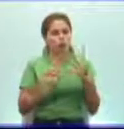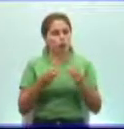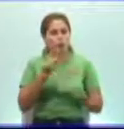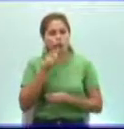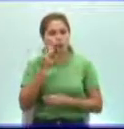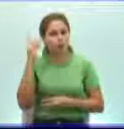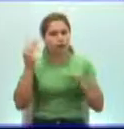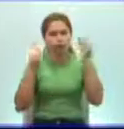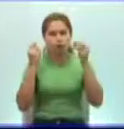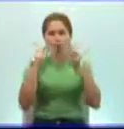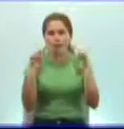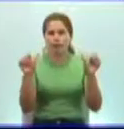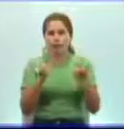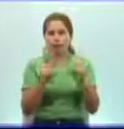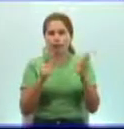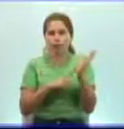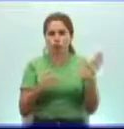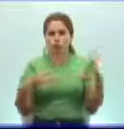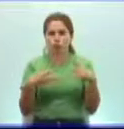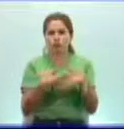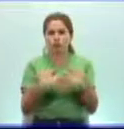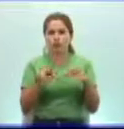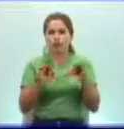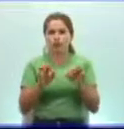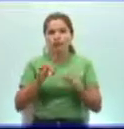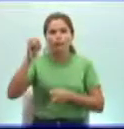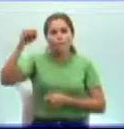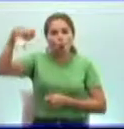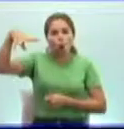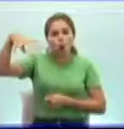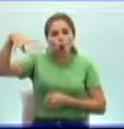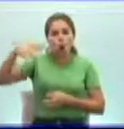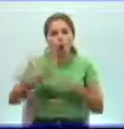circuitos eléctricos es que se utiliza para producir luz,